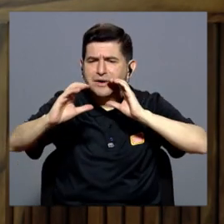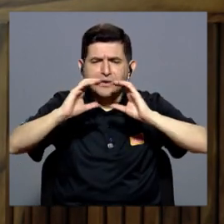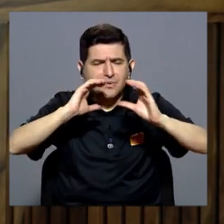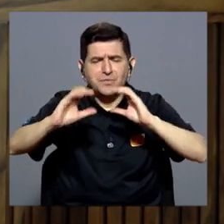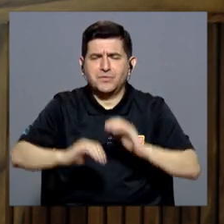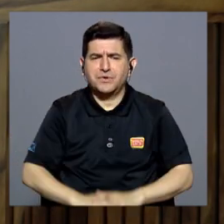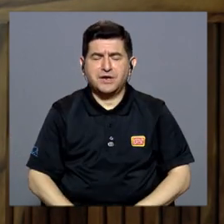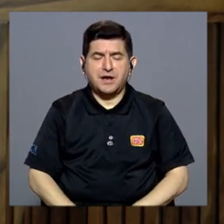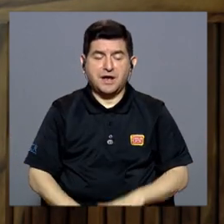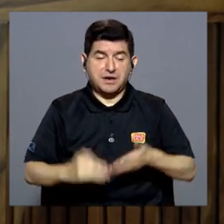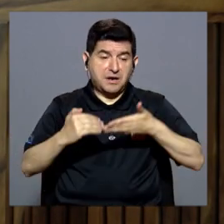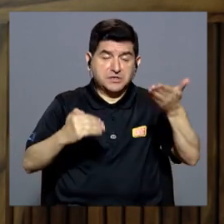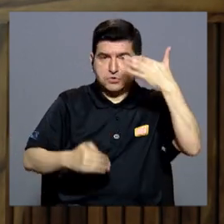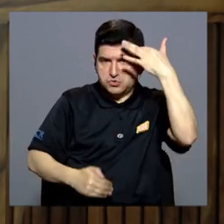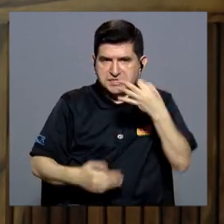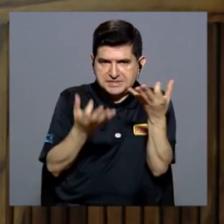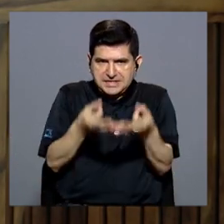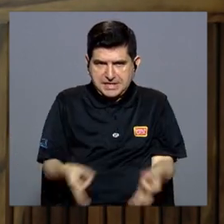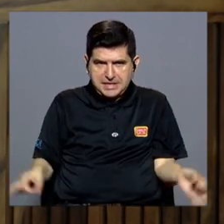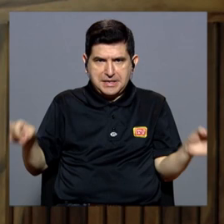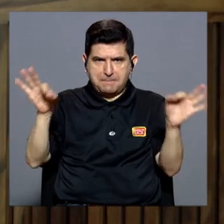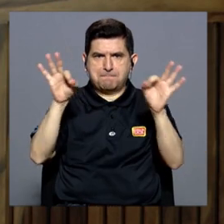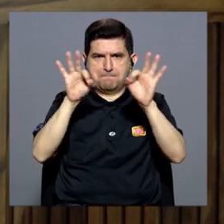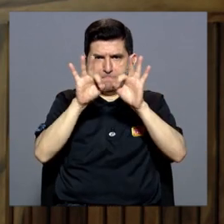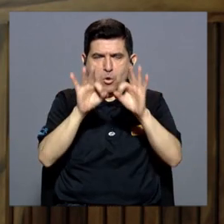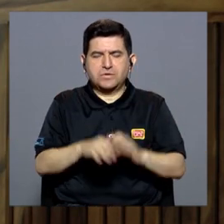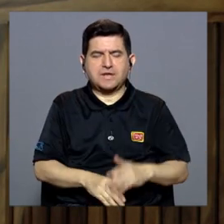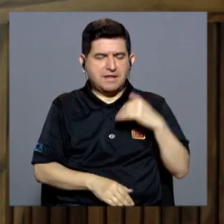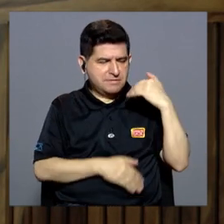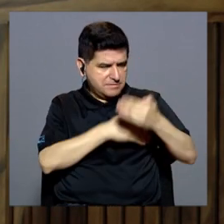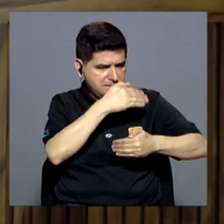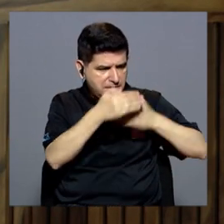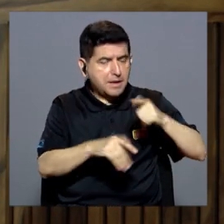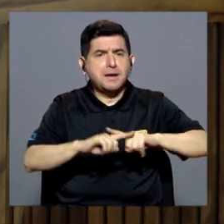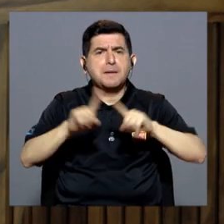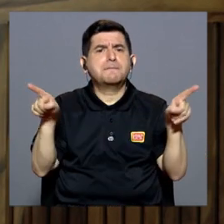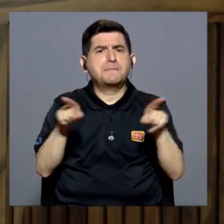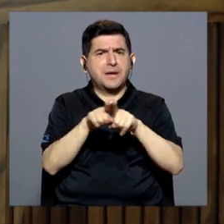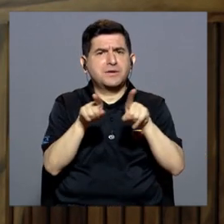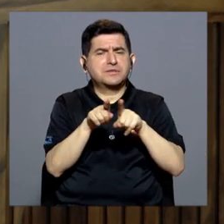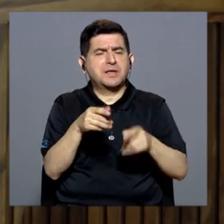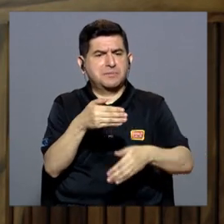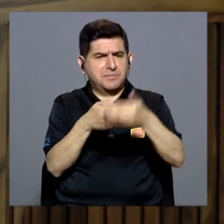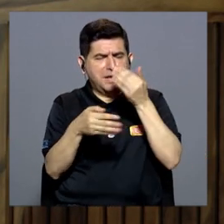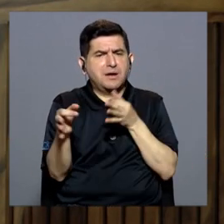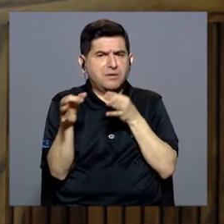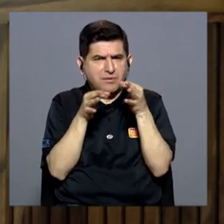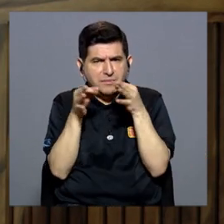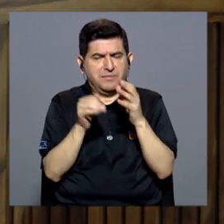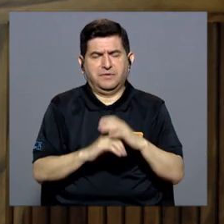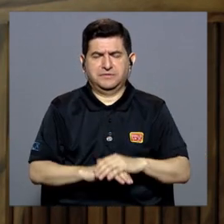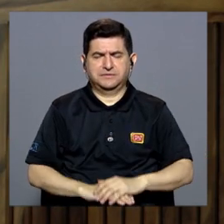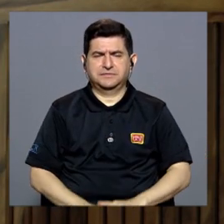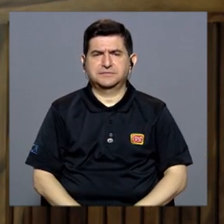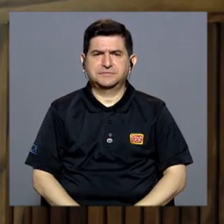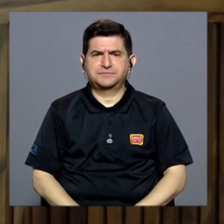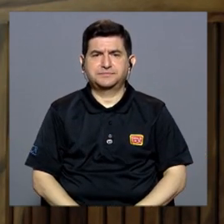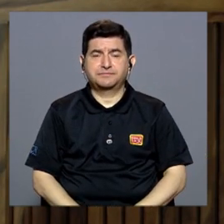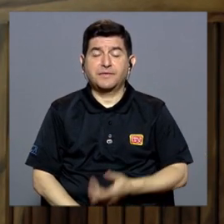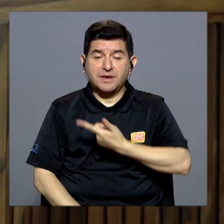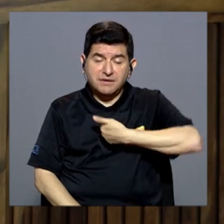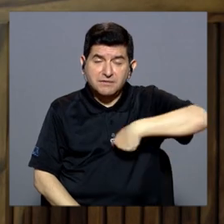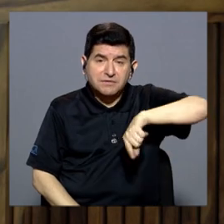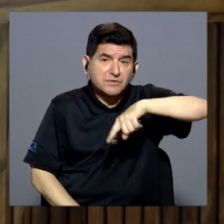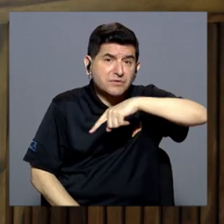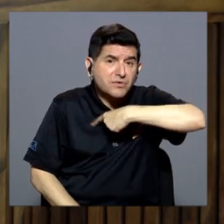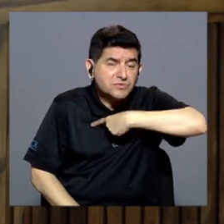que considera que es importante en la gestión, pero como decía anteriormente, también estamos